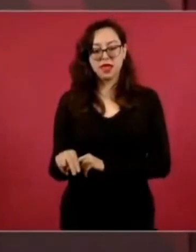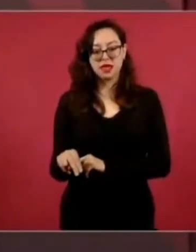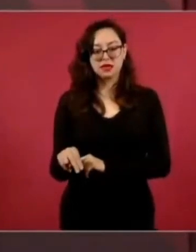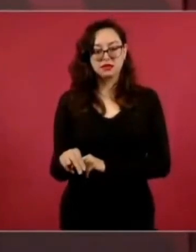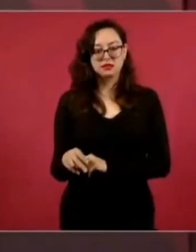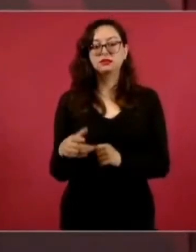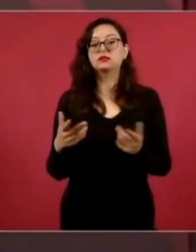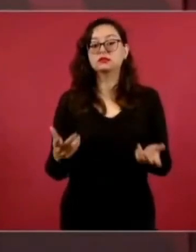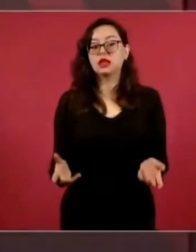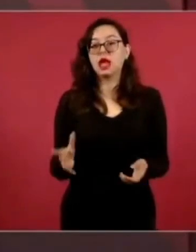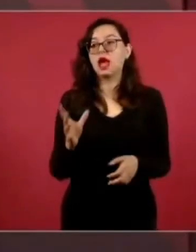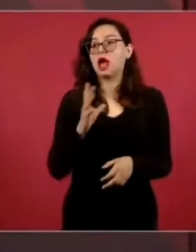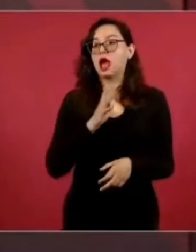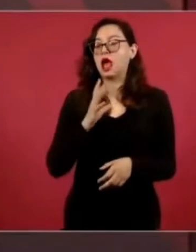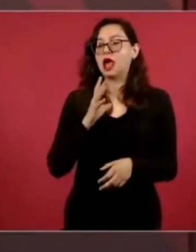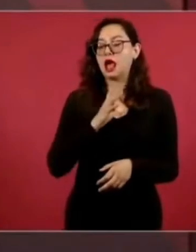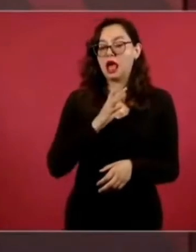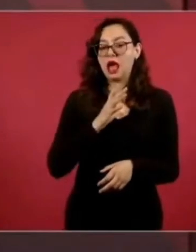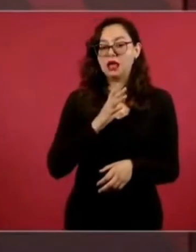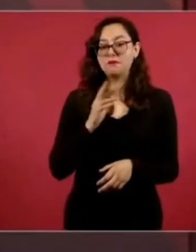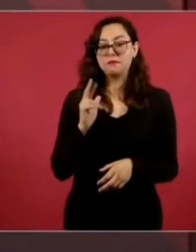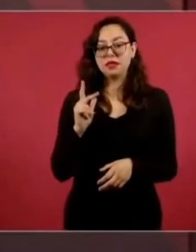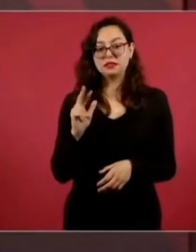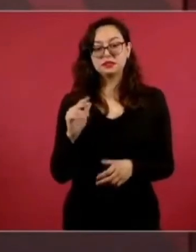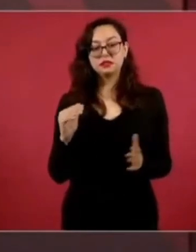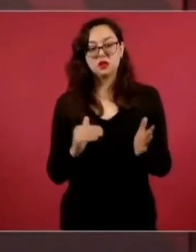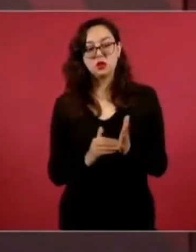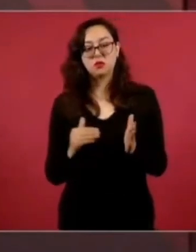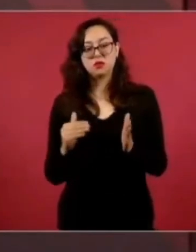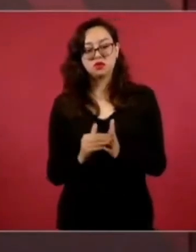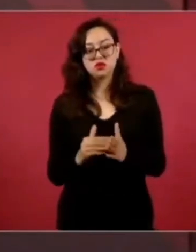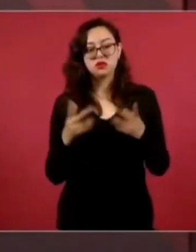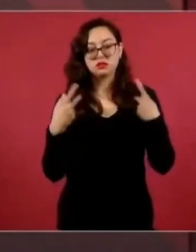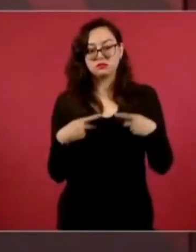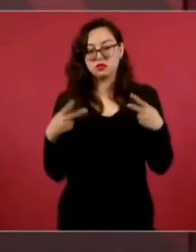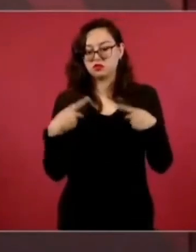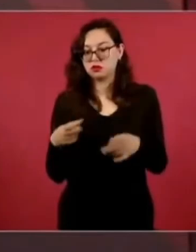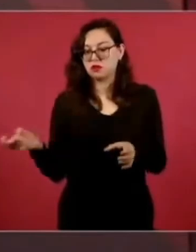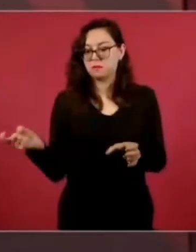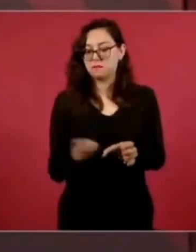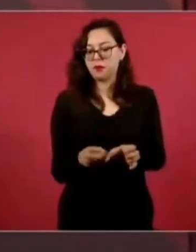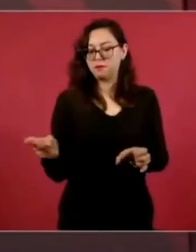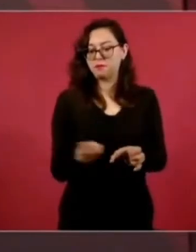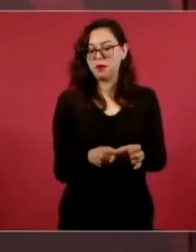25, si no es que más, beneficiarios que tienen su tarjeta.